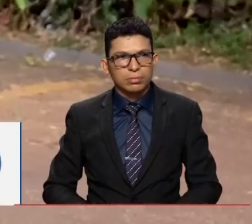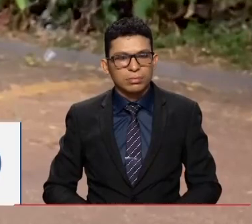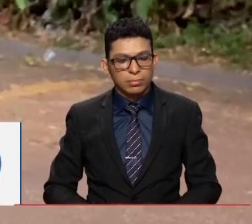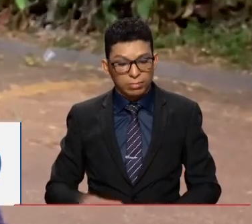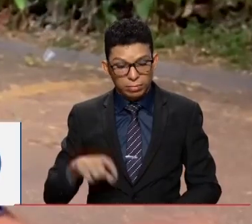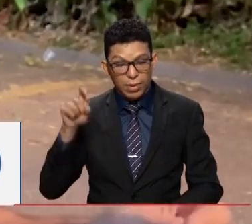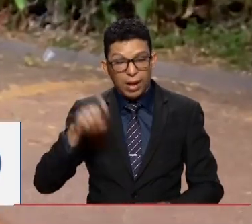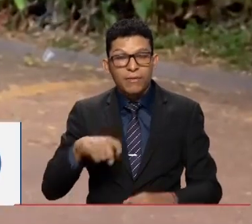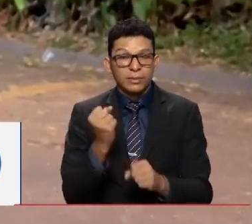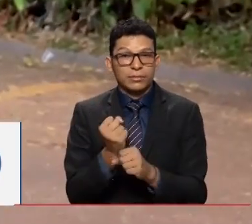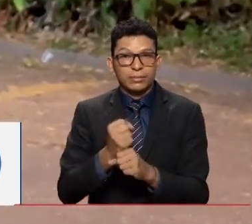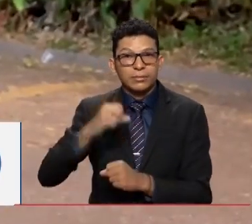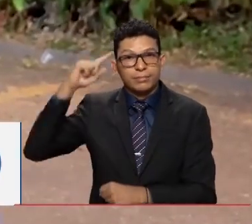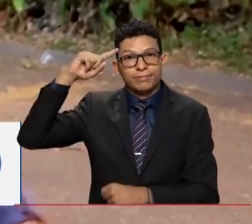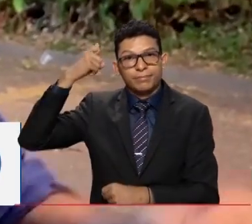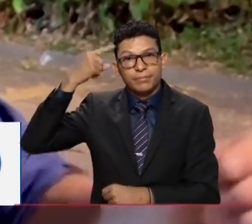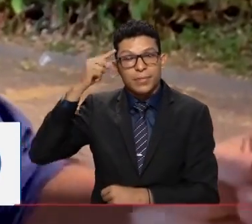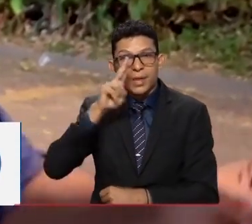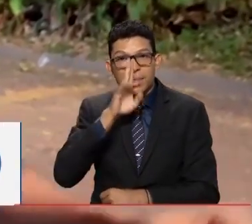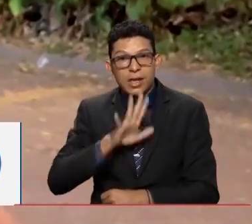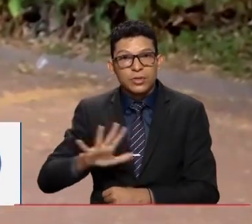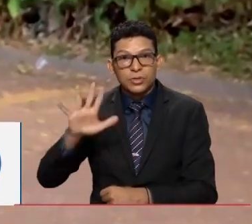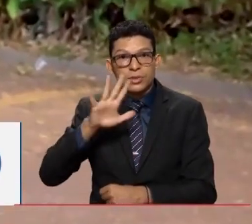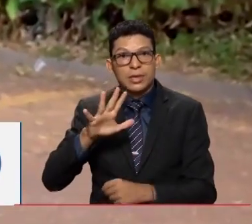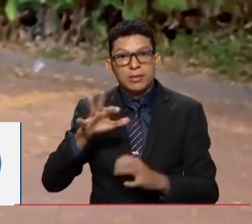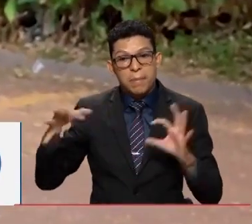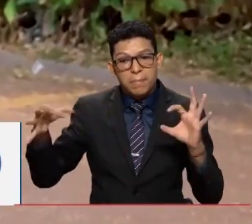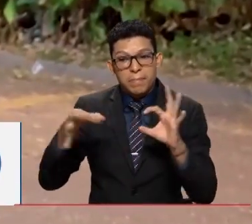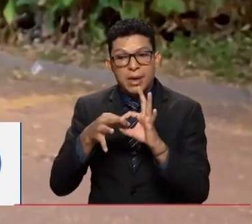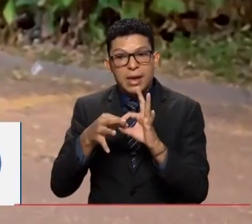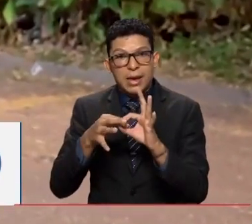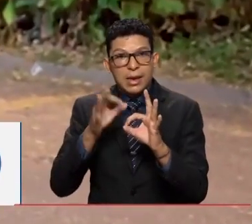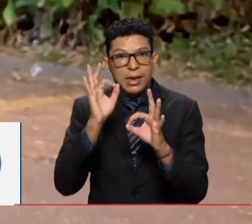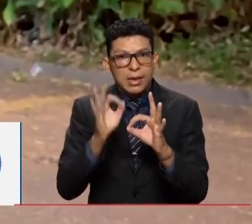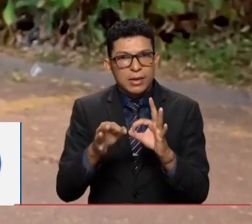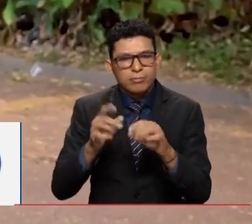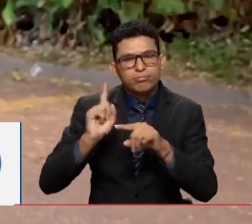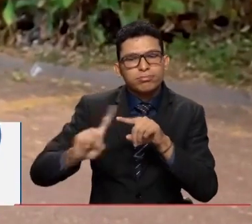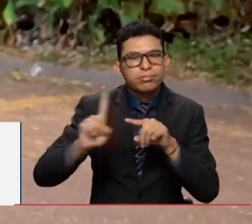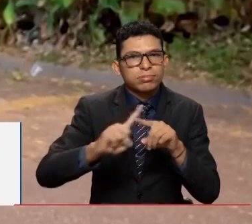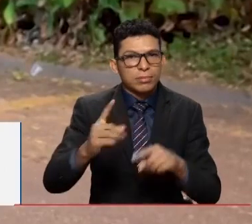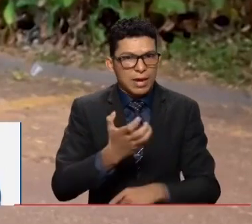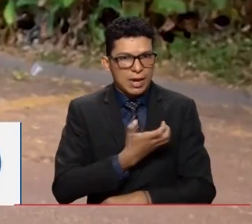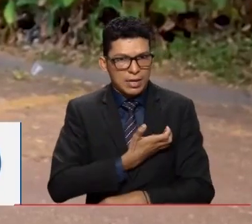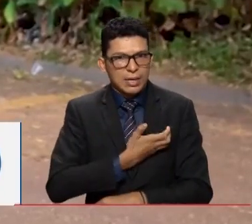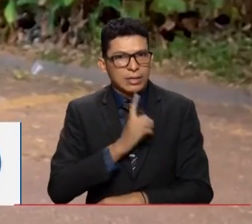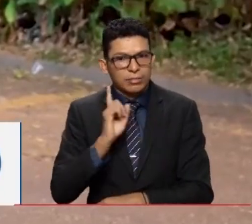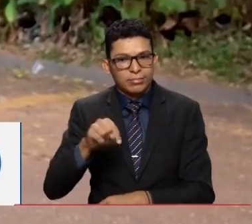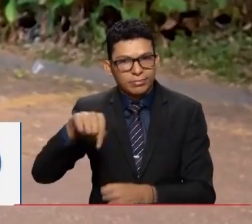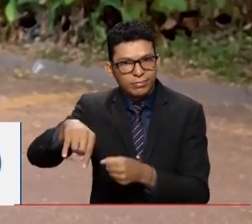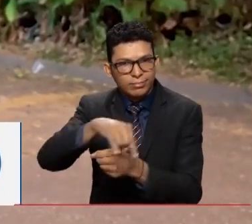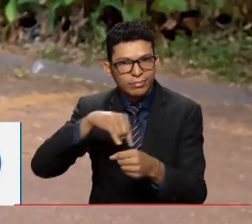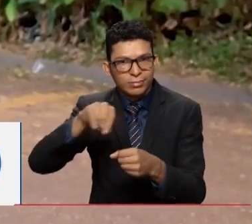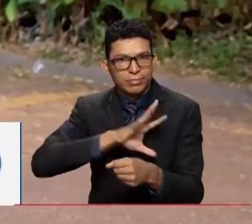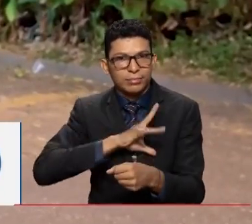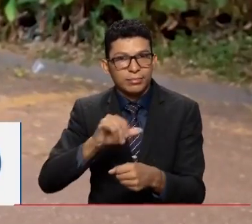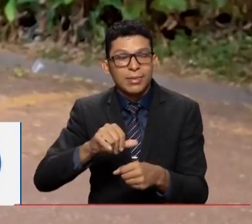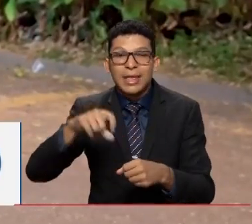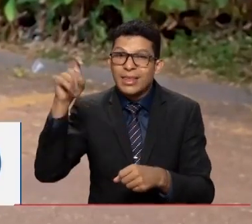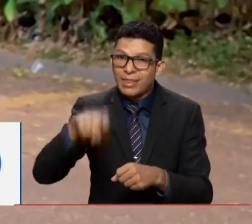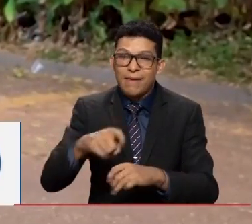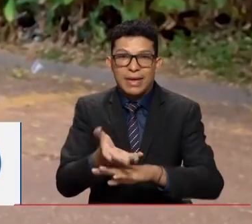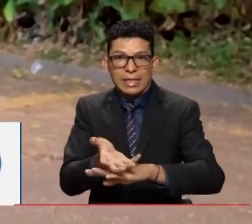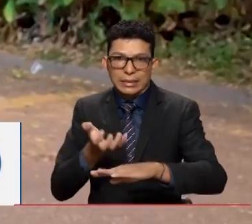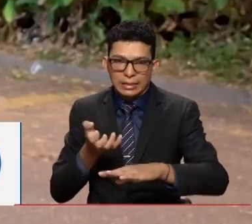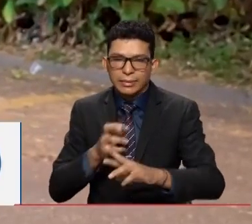Tenemos que trabajar con el gobierno nacional, articulando a las distintas alcaldías de la zona metropolitana de Cali, y tenemos que exigir